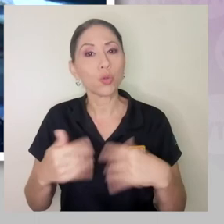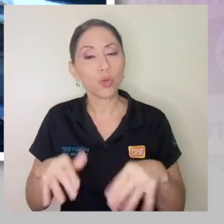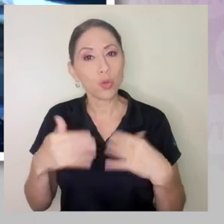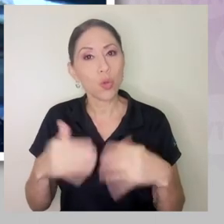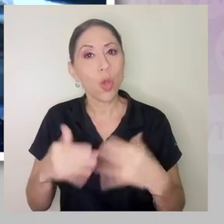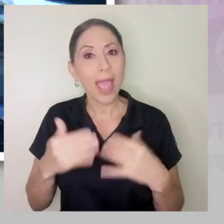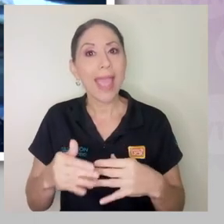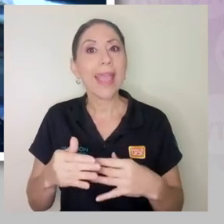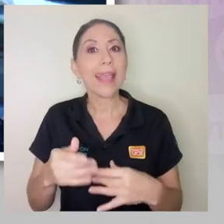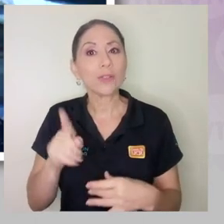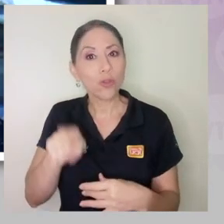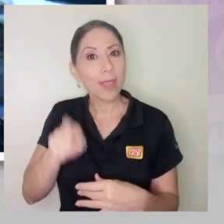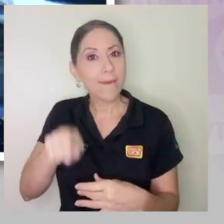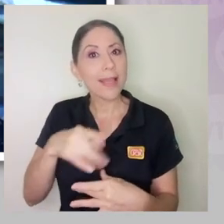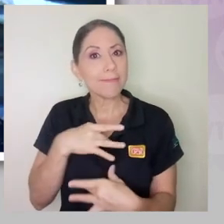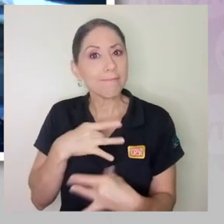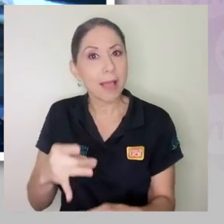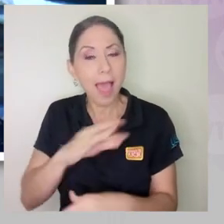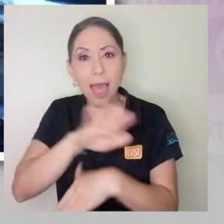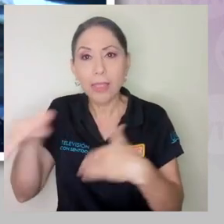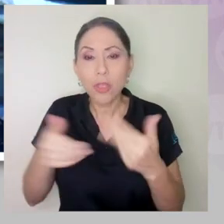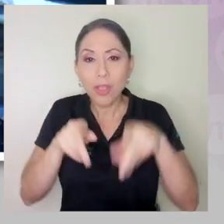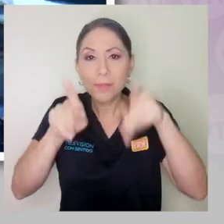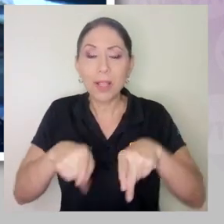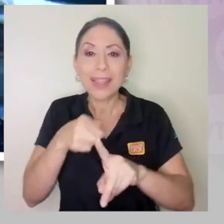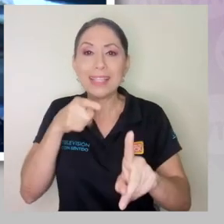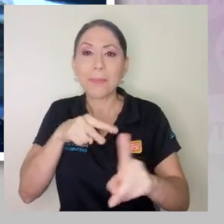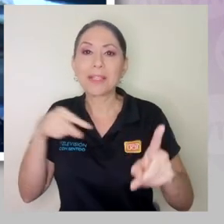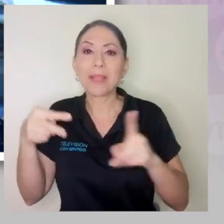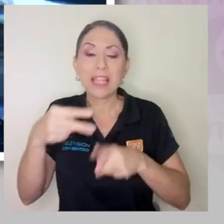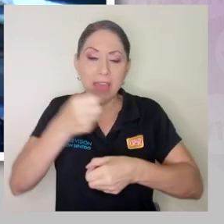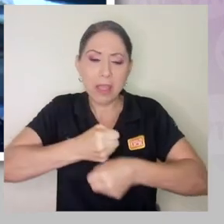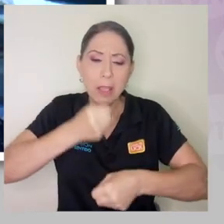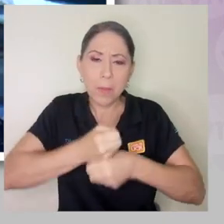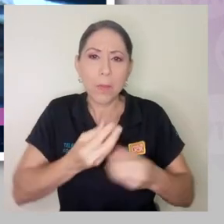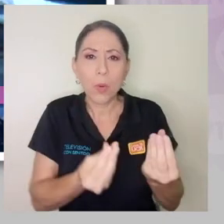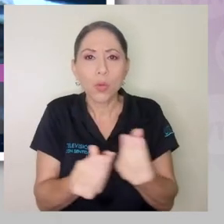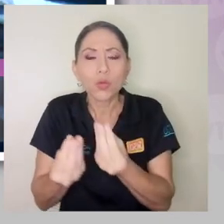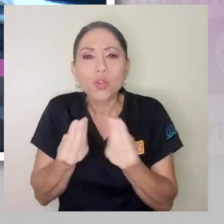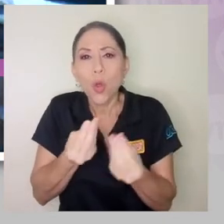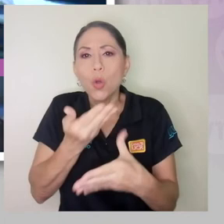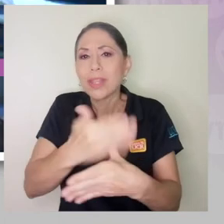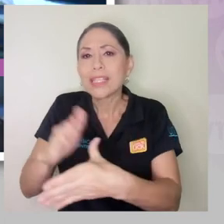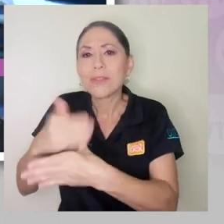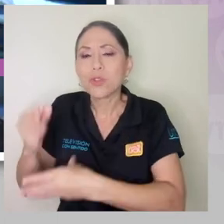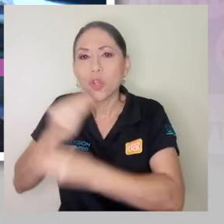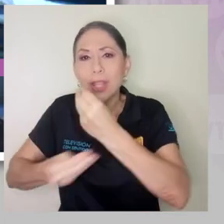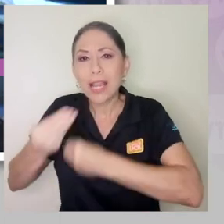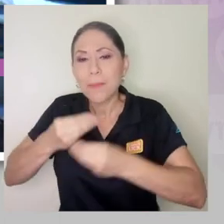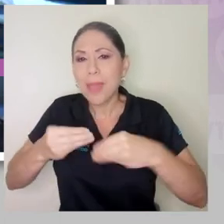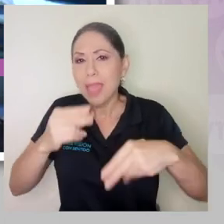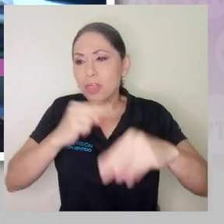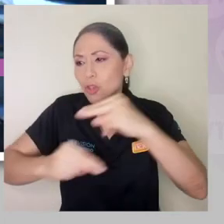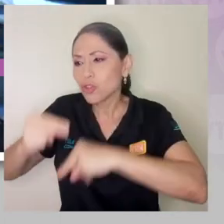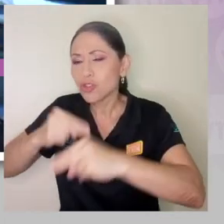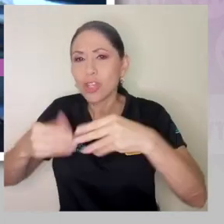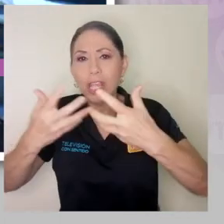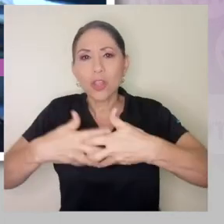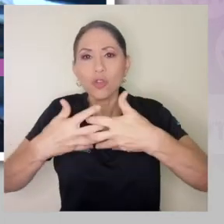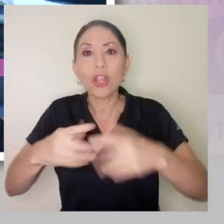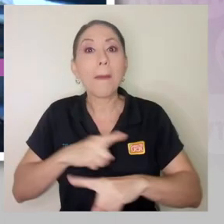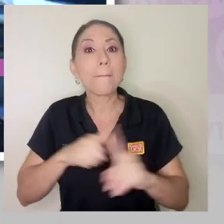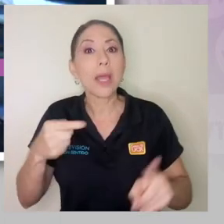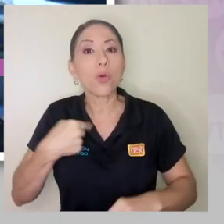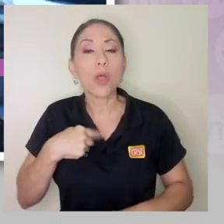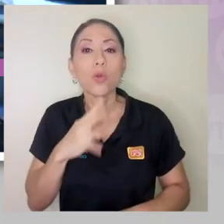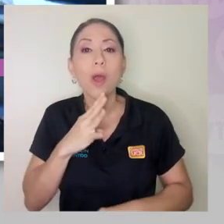toca a todos, ¿verdad? Lo podemos ver desde la perspectiva de producción, de distribución de alimentos, de industria, pero finalmente cuando uno habla de desperdicio